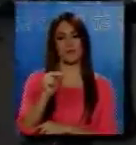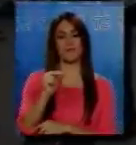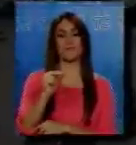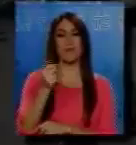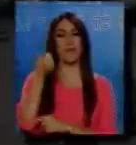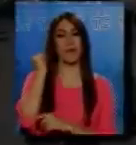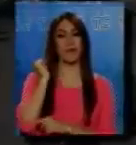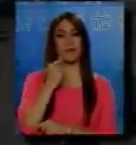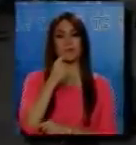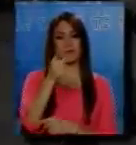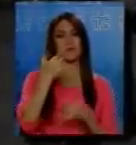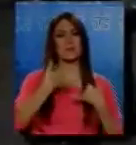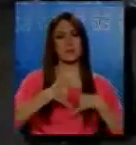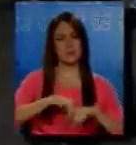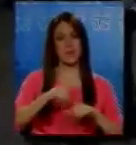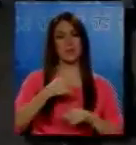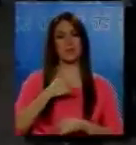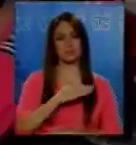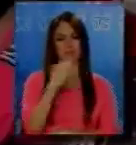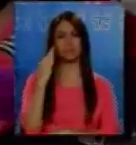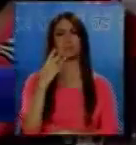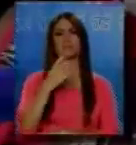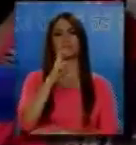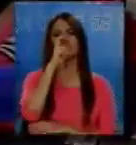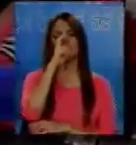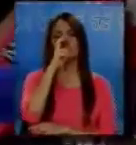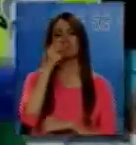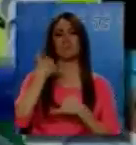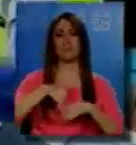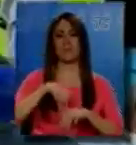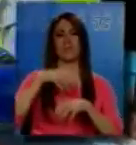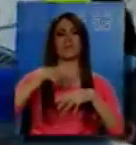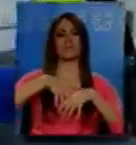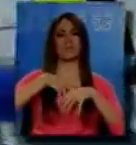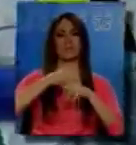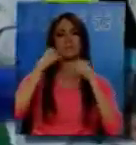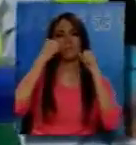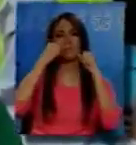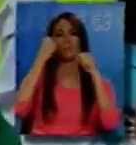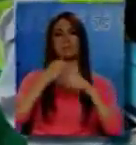dijeron ayer, mantendrán su postura de protesta. Alcidia de Sonofre, TC Televisión.